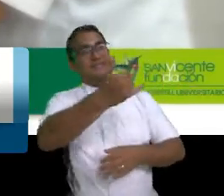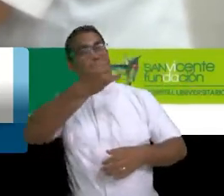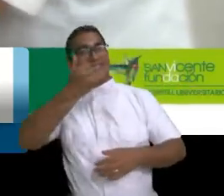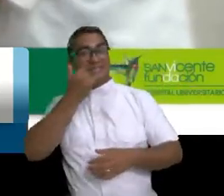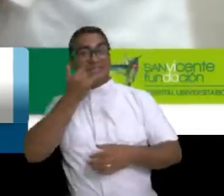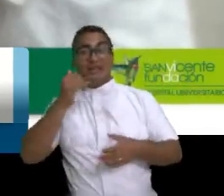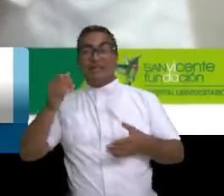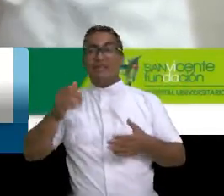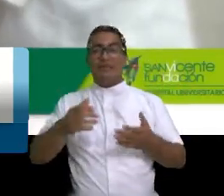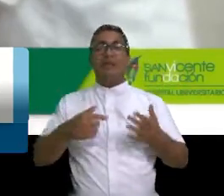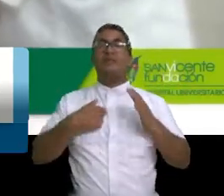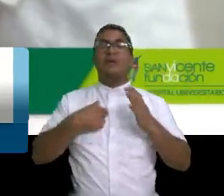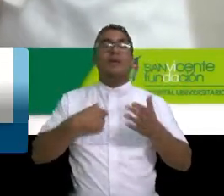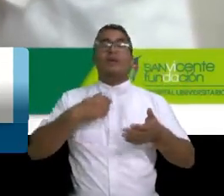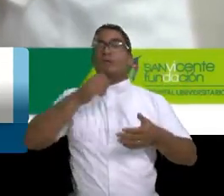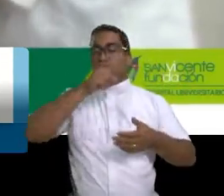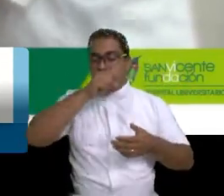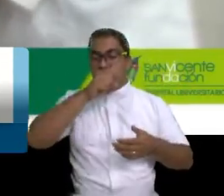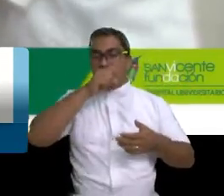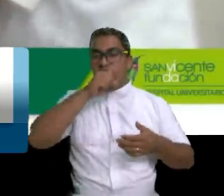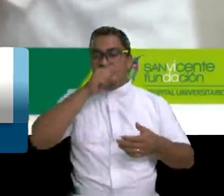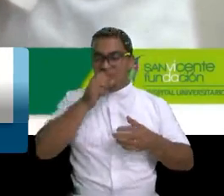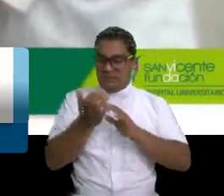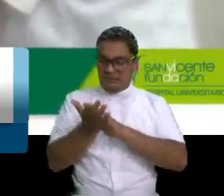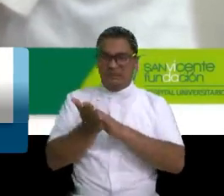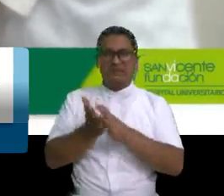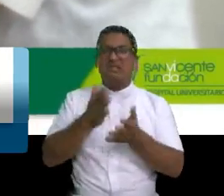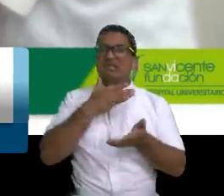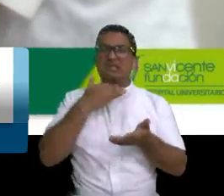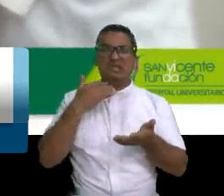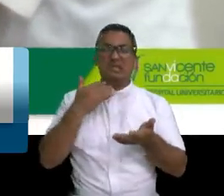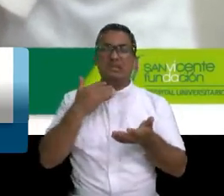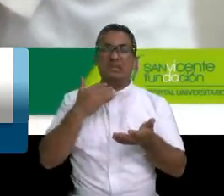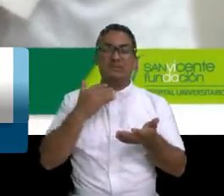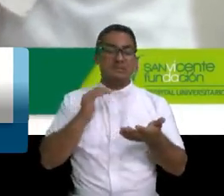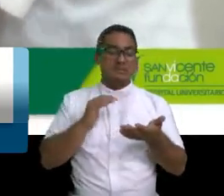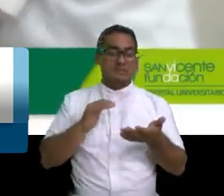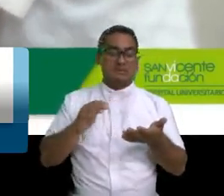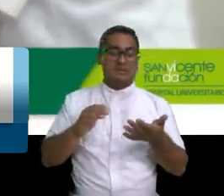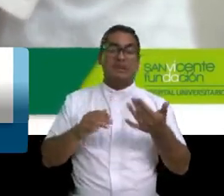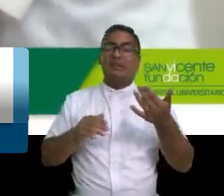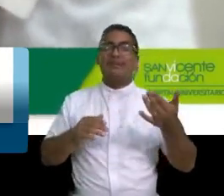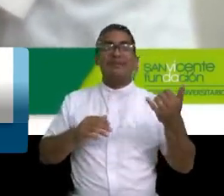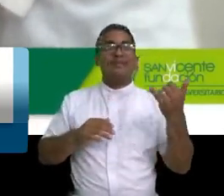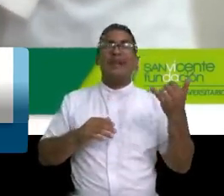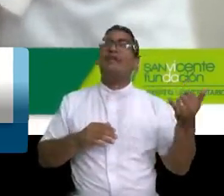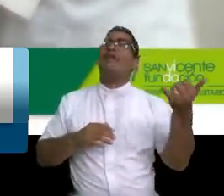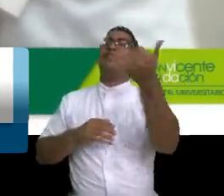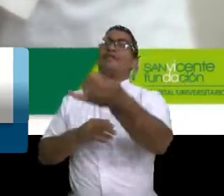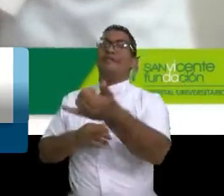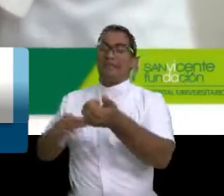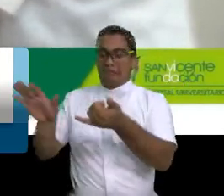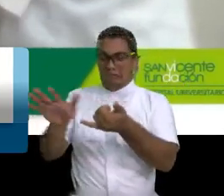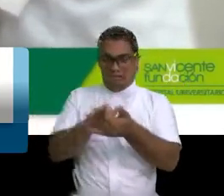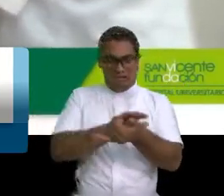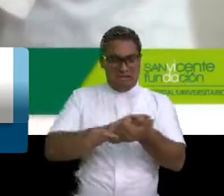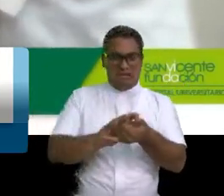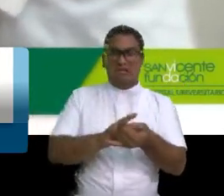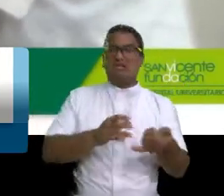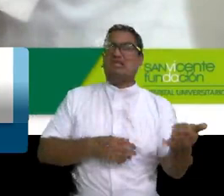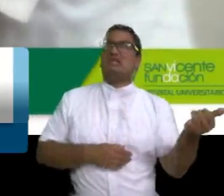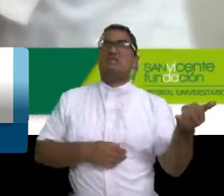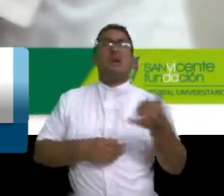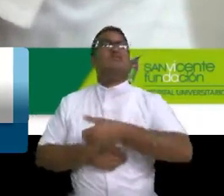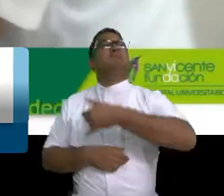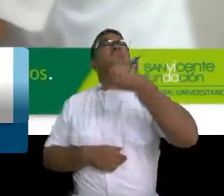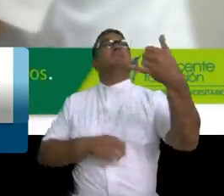infeccioso respiratorio o gastrointestinal, no se lavó la mano, contaminó ese objeto, se lo prestó a otra persona